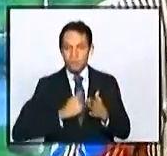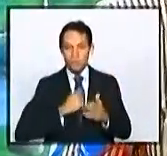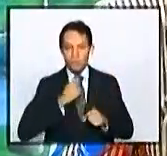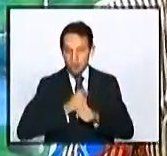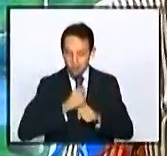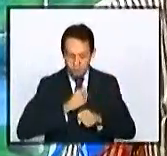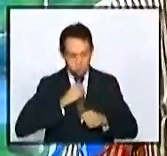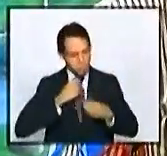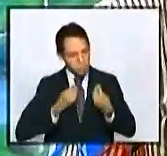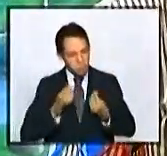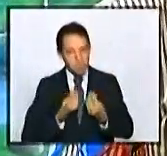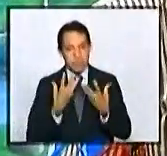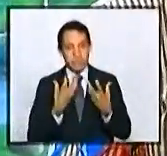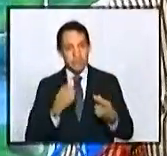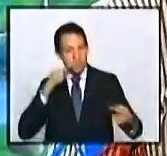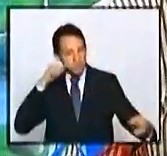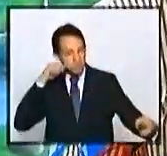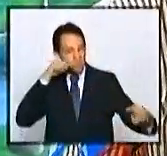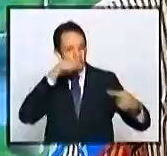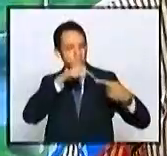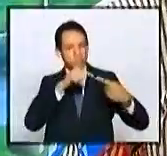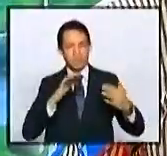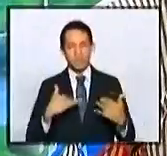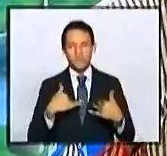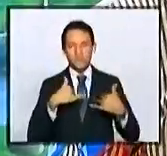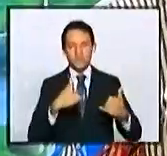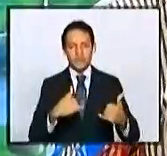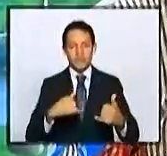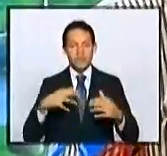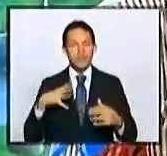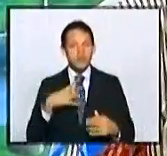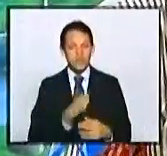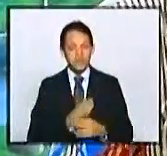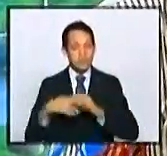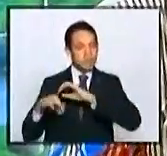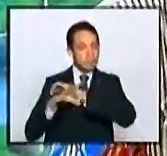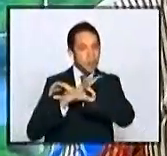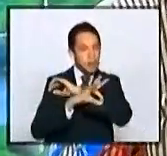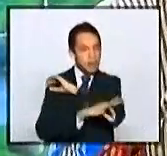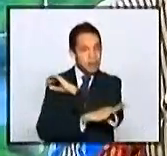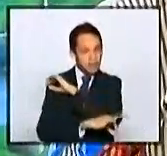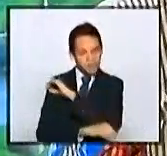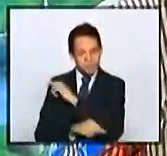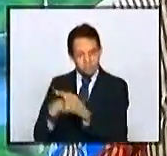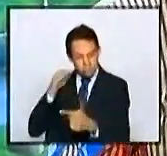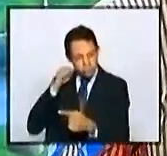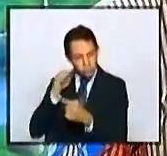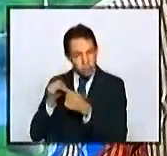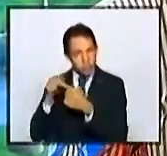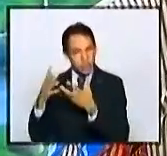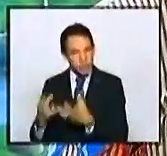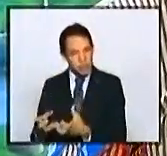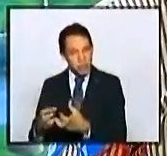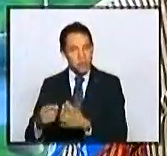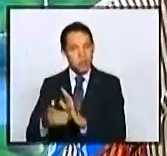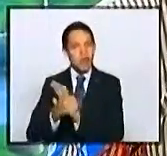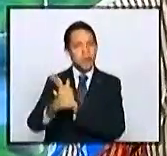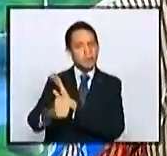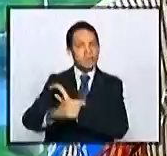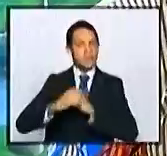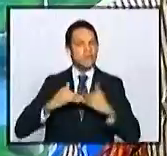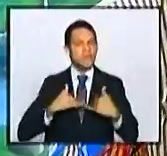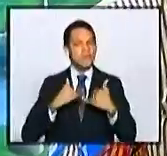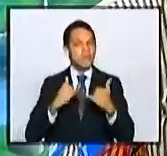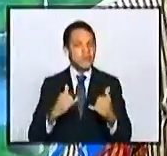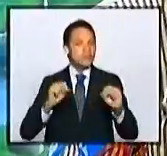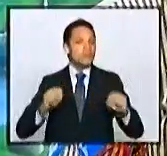trabajar como seres humanos. Ahí es donde la Clínica de la Felicidad hace un énfasis en potenciar esa capacidad que tiene el